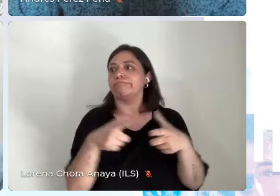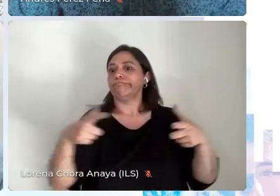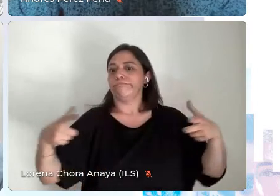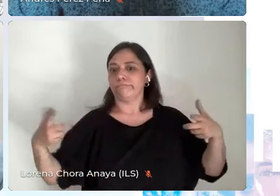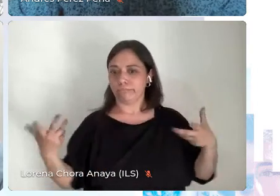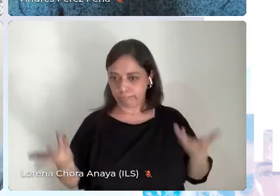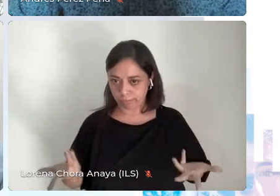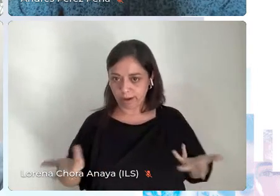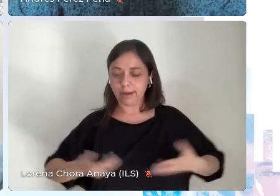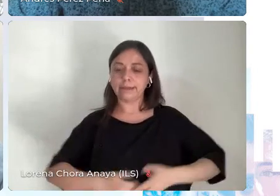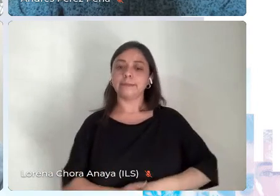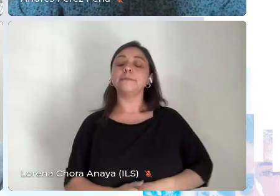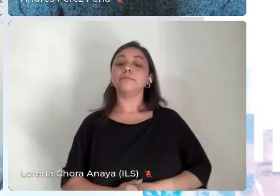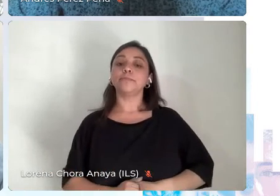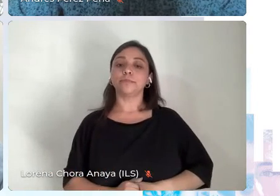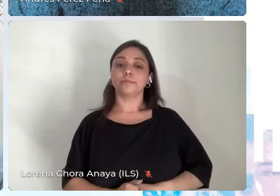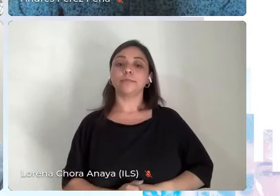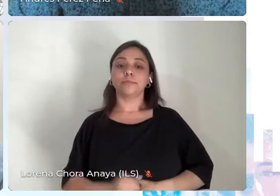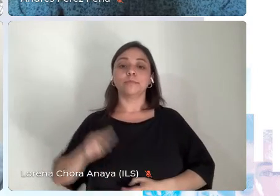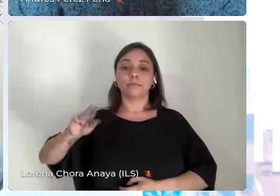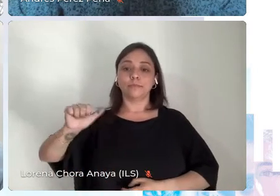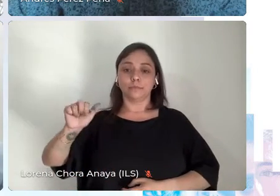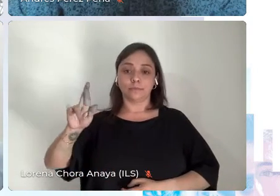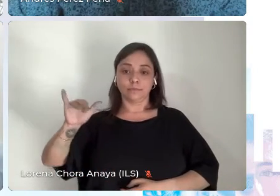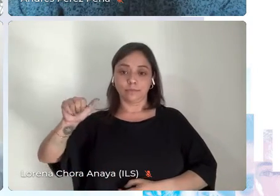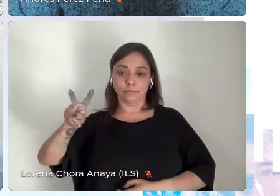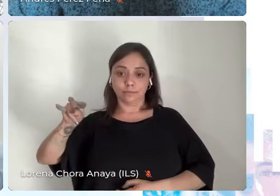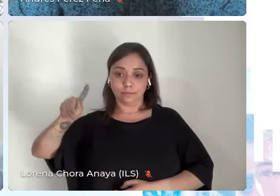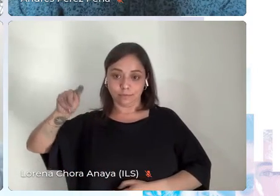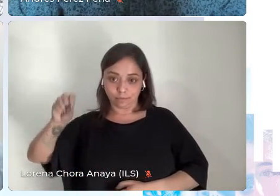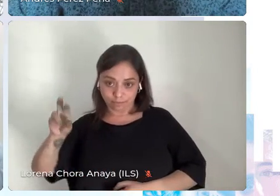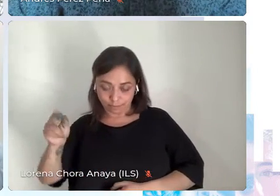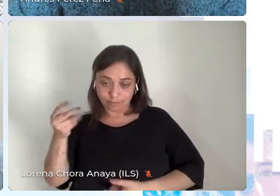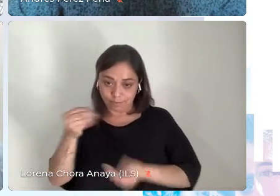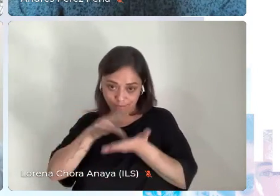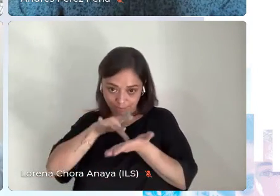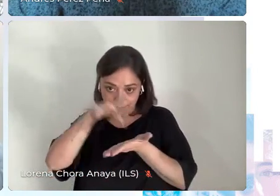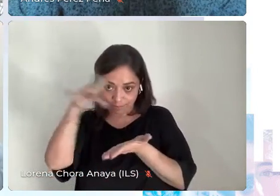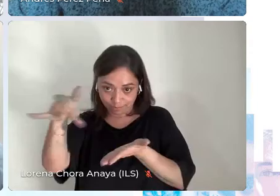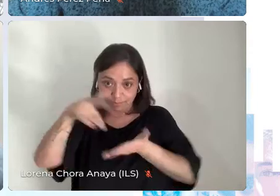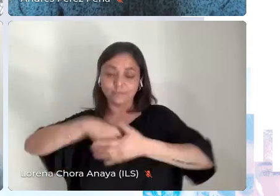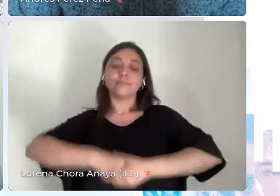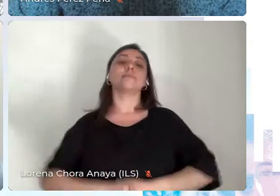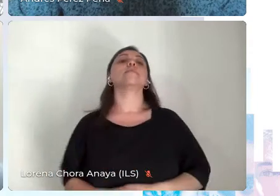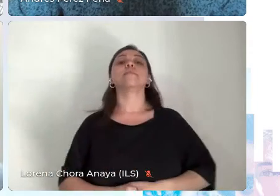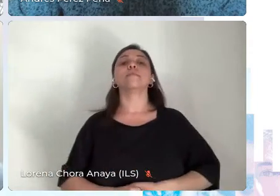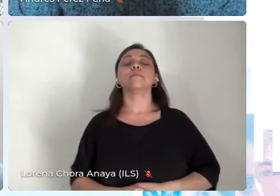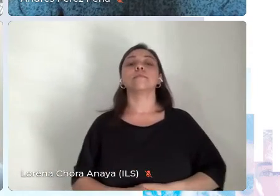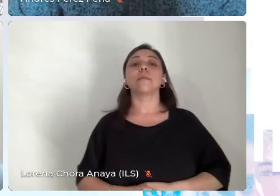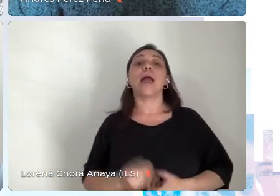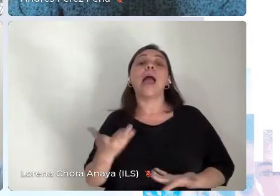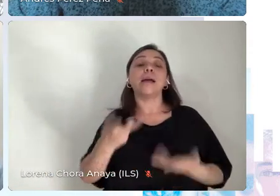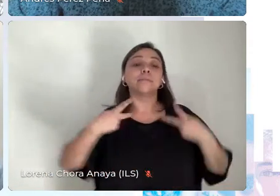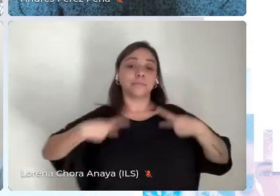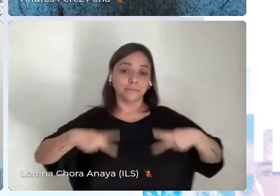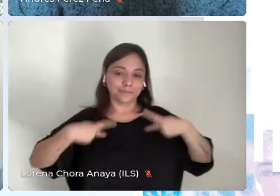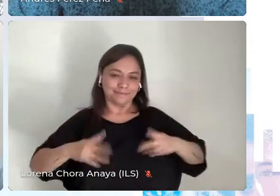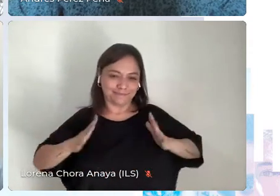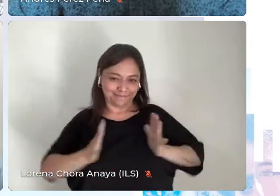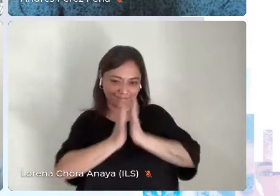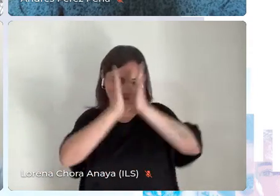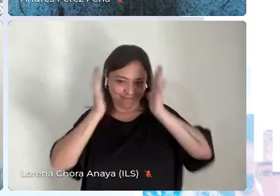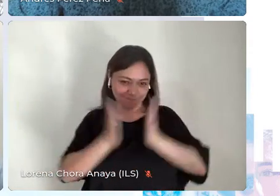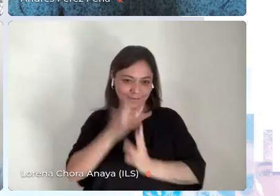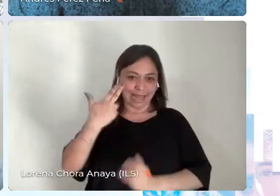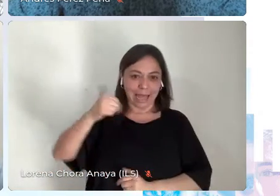Muchas gracias, María Victoria. Pues solo me resta agradecer mucho a nuestros y nuestras panelistas, Hanna,